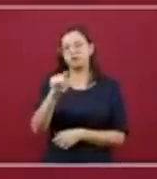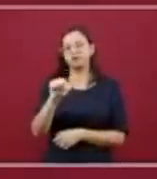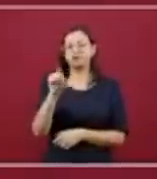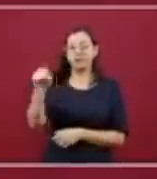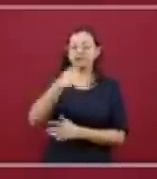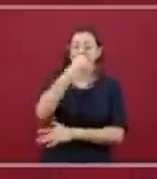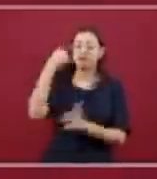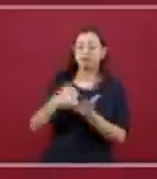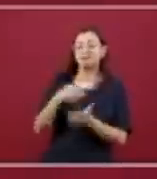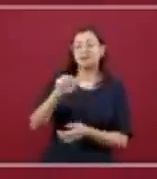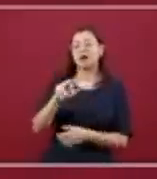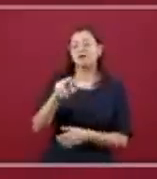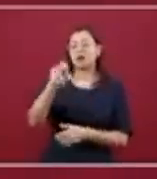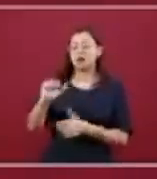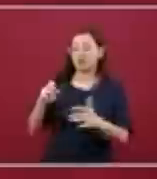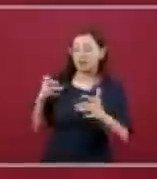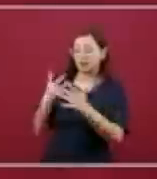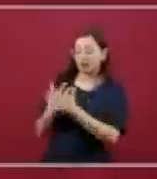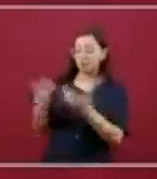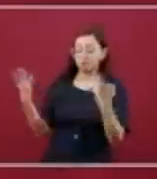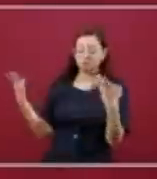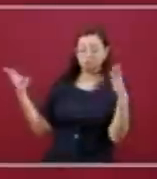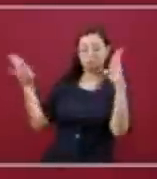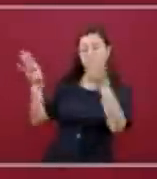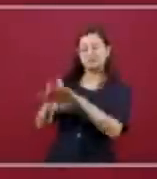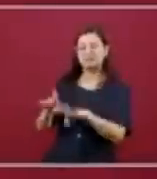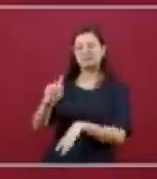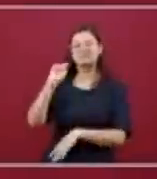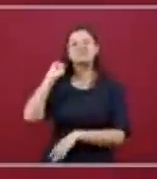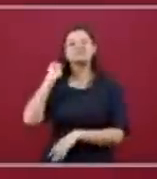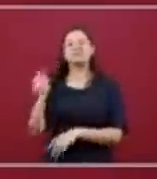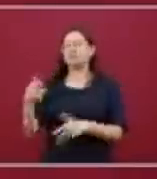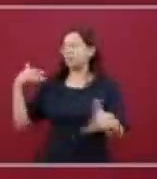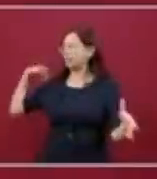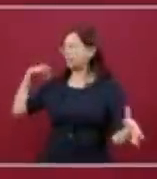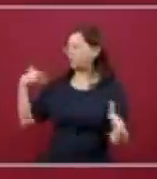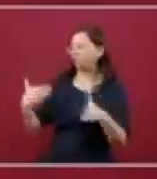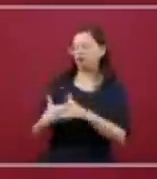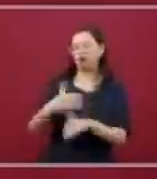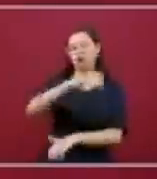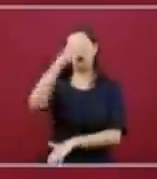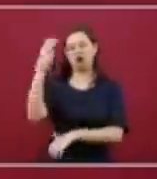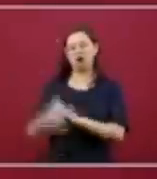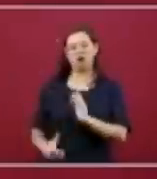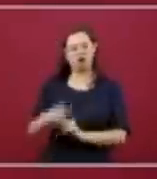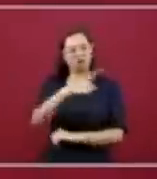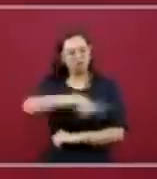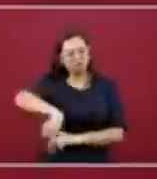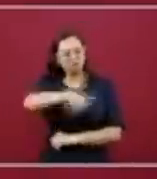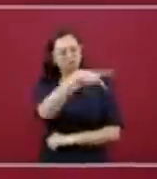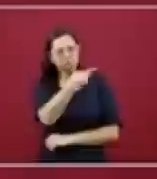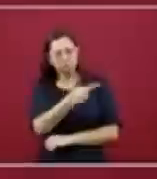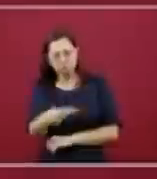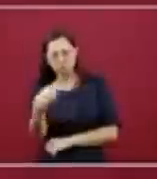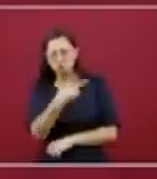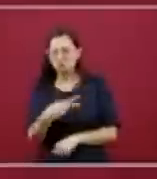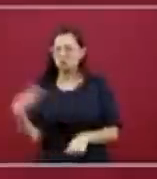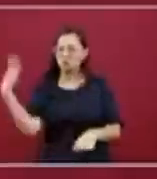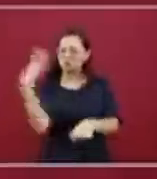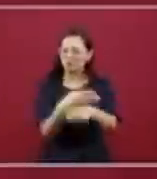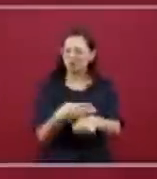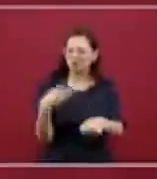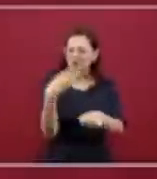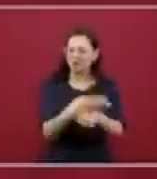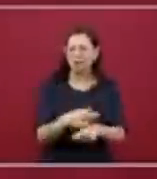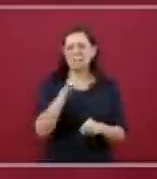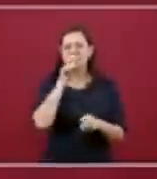Islas Marías representa el fin de una era que castiga y persigue a los desposeídos, intentando callar las